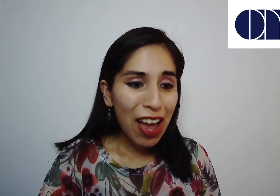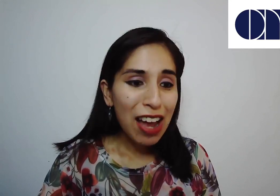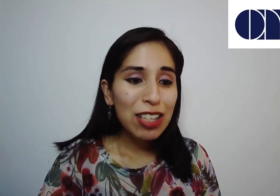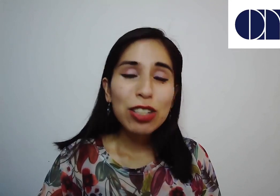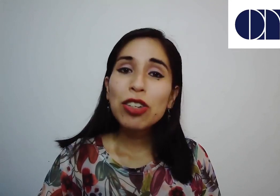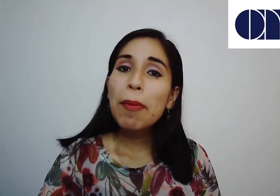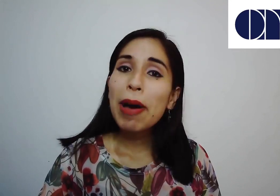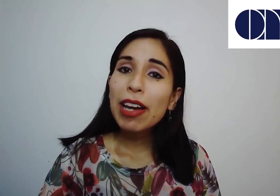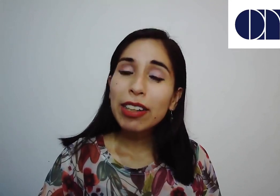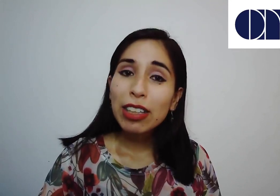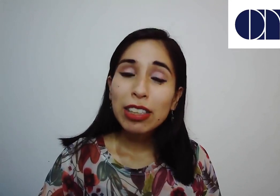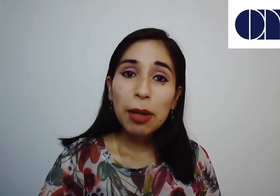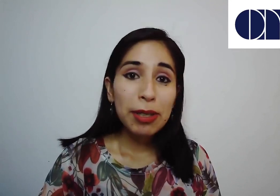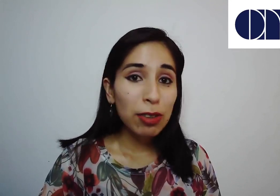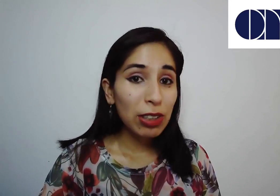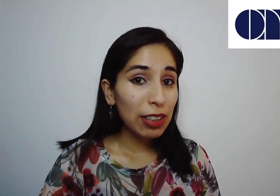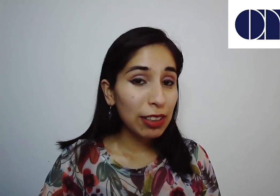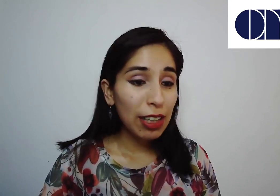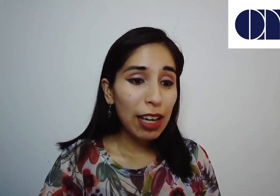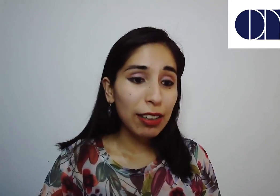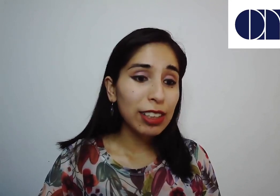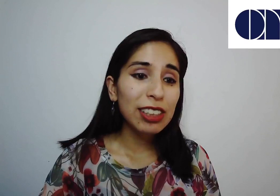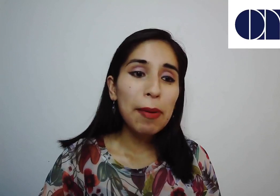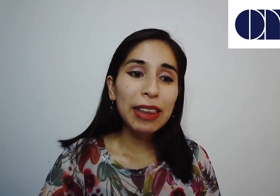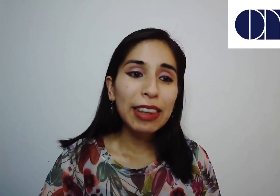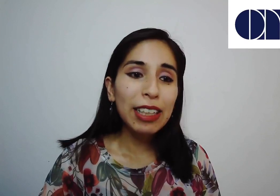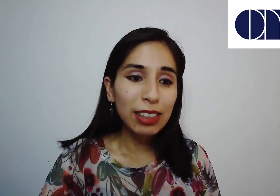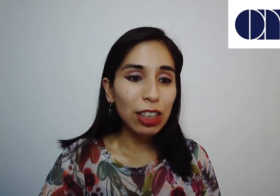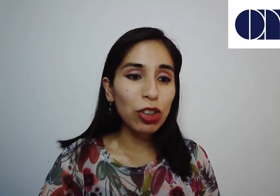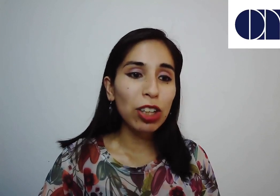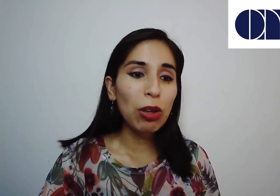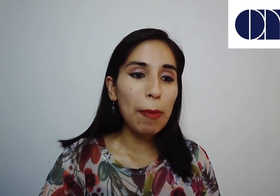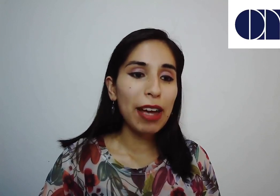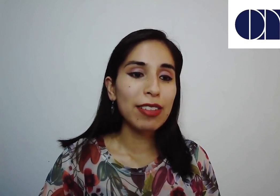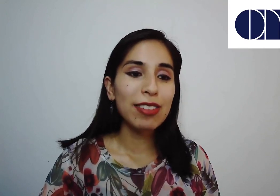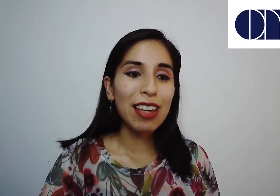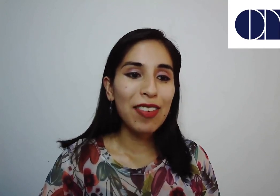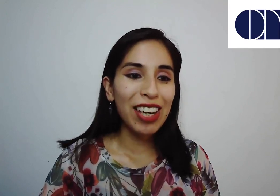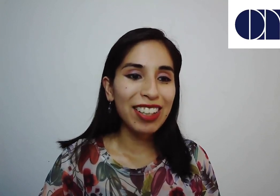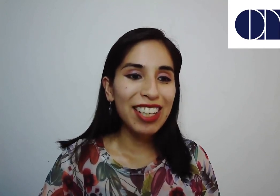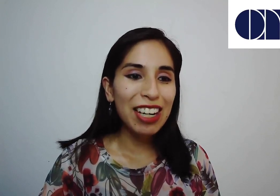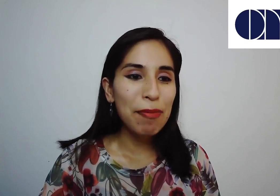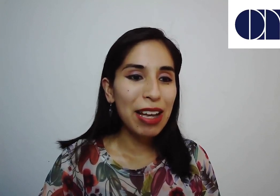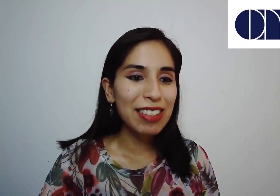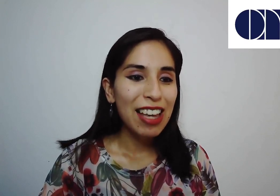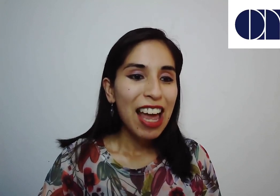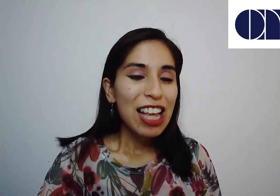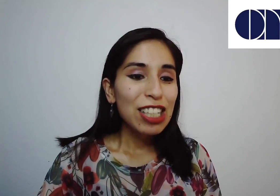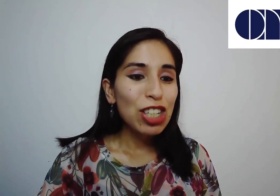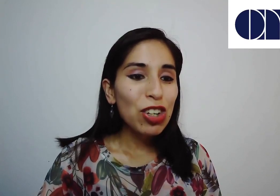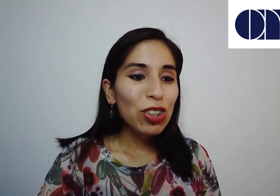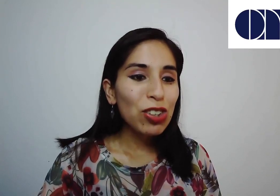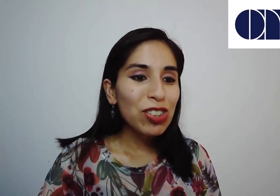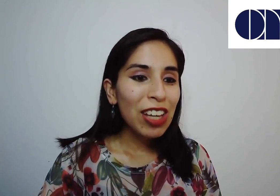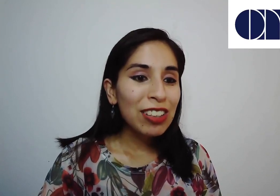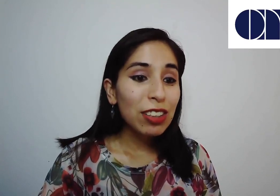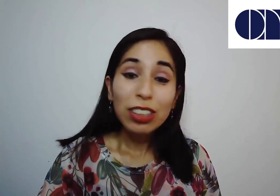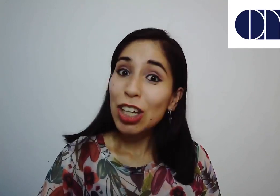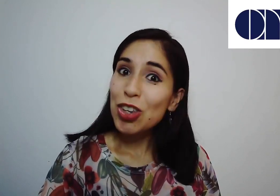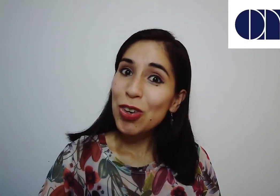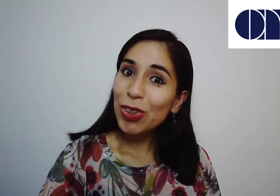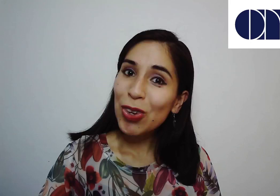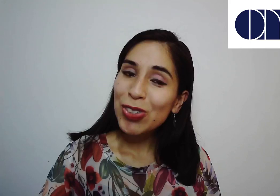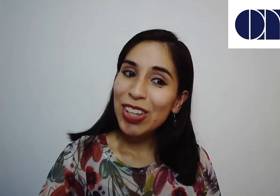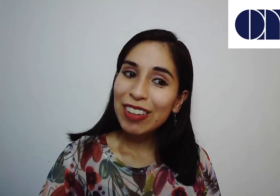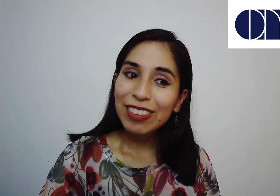gonzález señora martha que se estaba haciendo extrañar que estaba triste y llorando a mares a ver quiere más señor constant